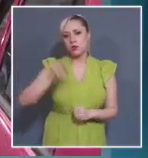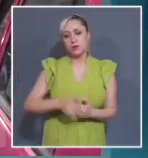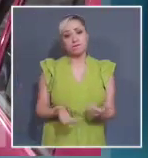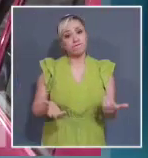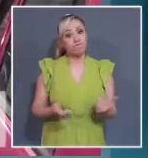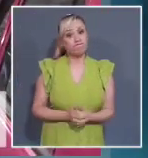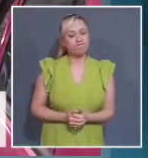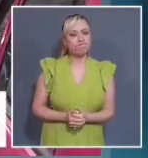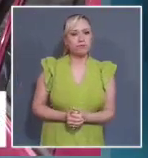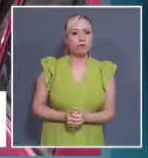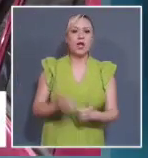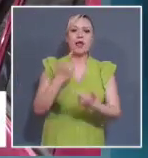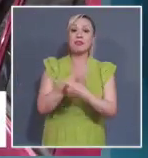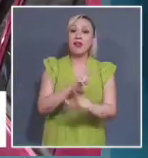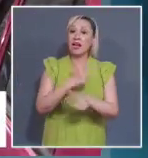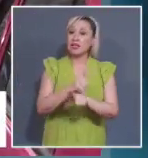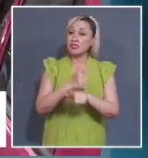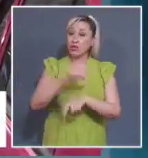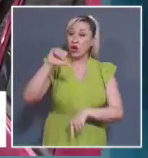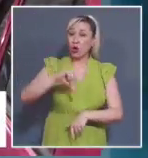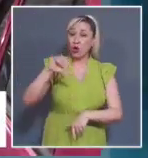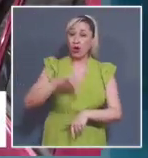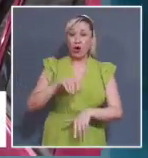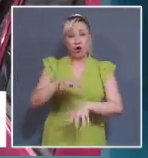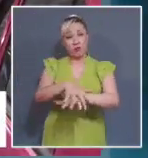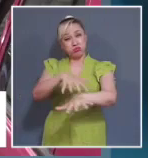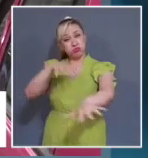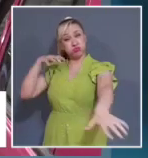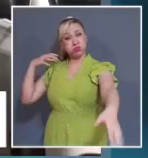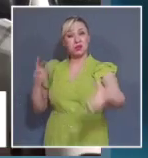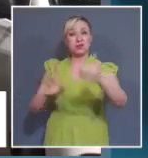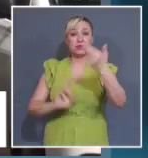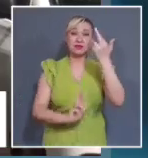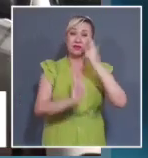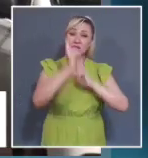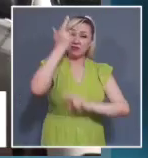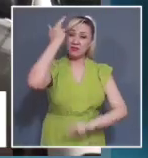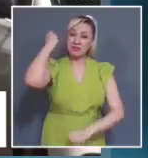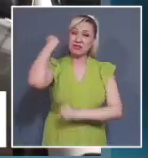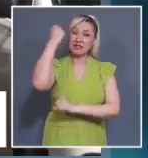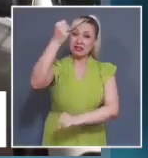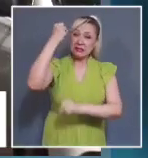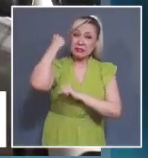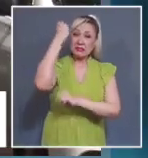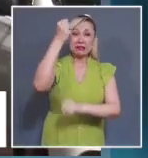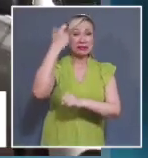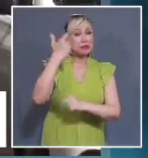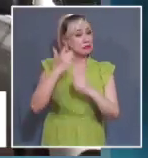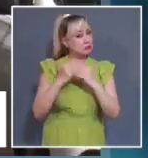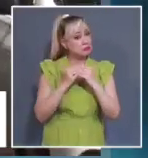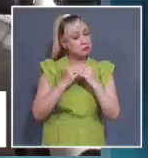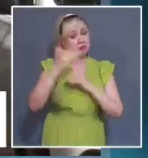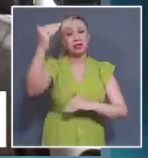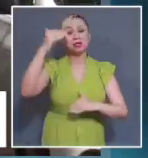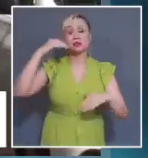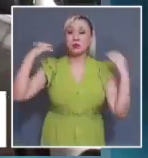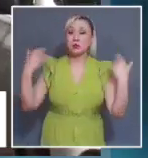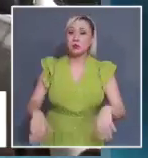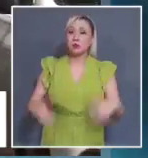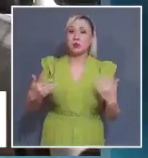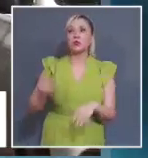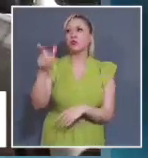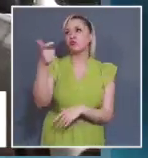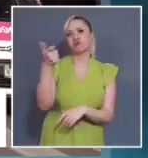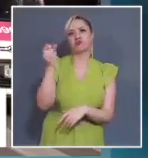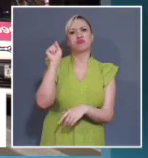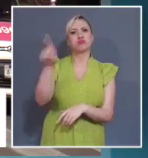Taxistas en la capital del país iniciaron una serie de manifestaciones para exigir un aumento en el banderazo del taxi libre que no se